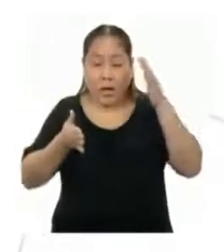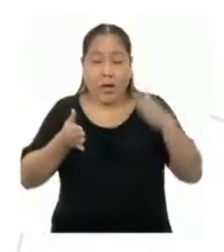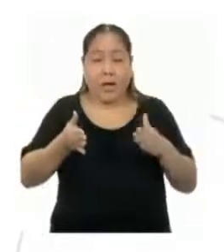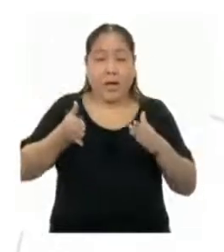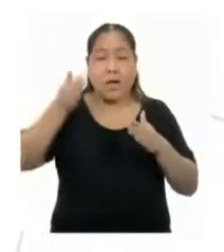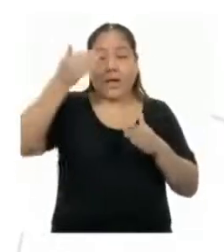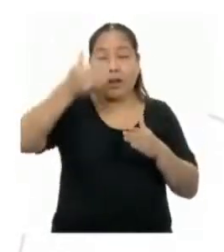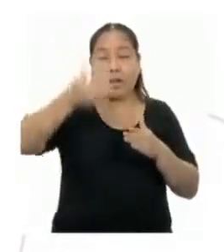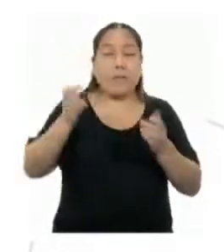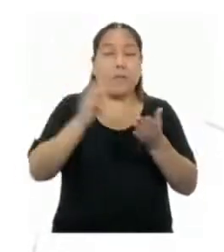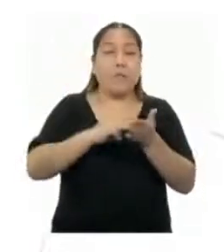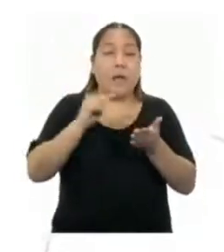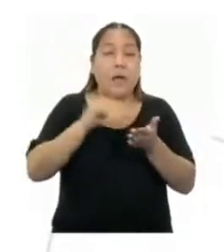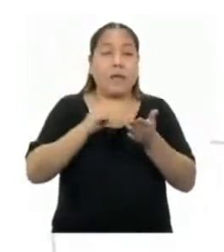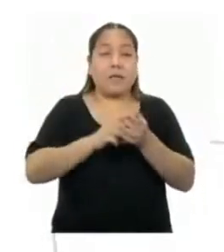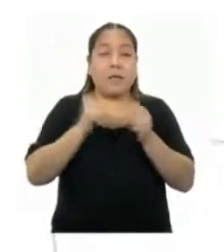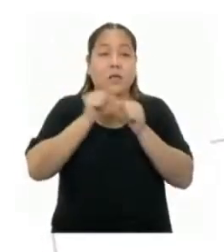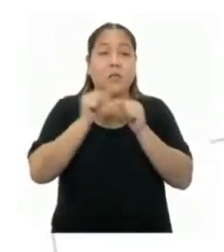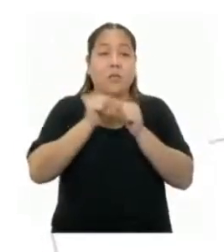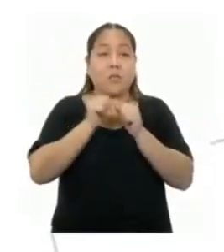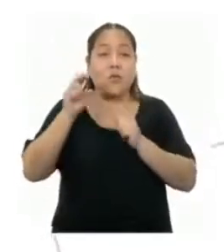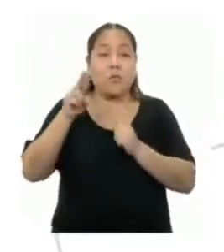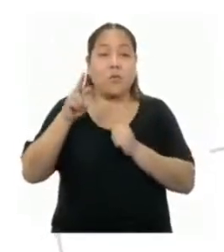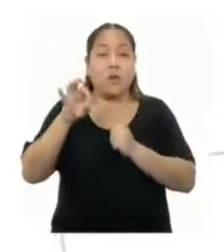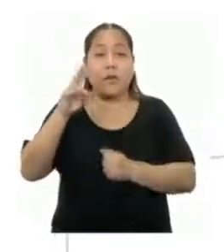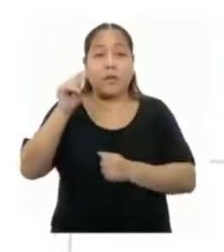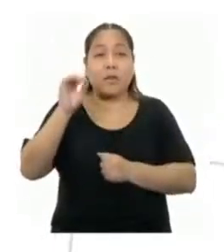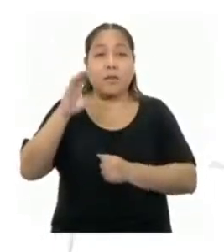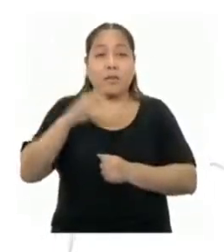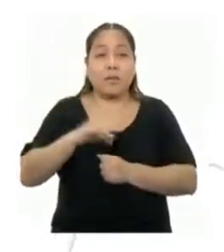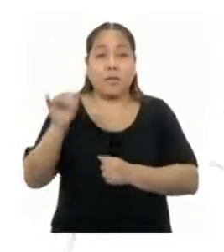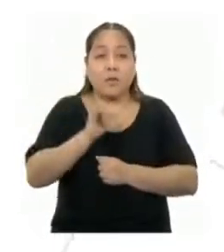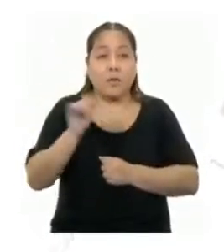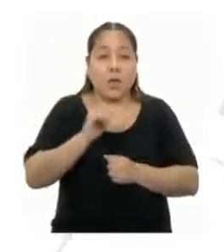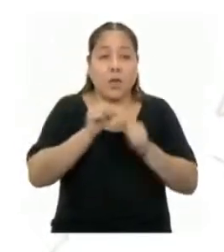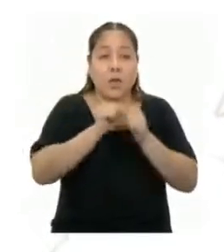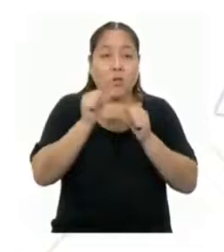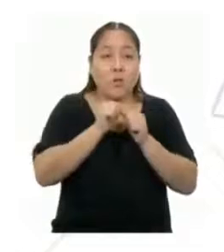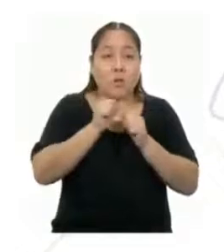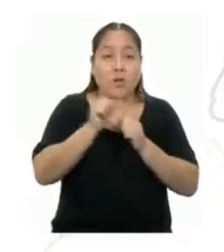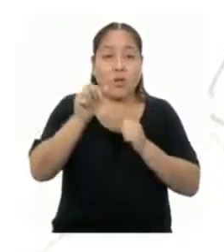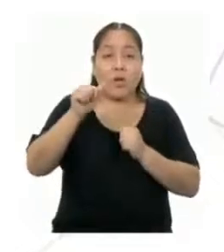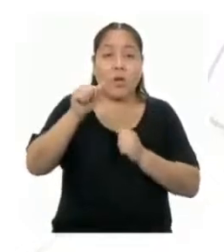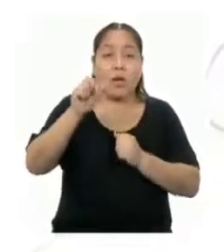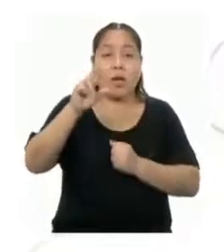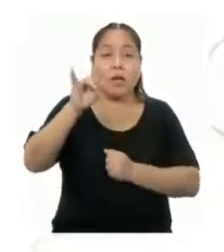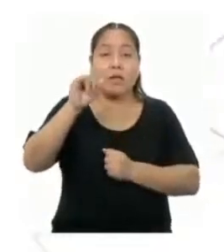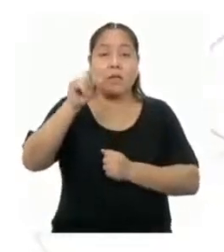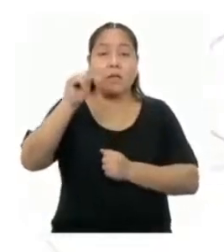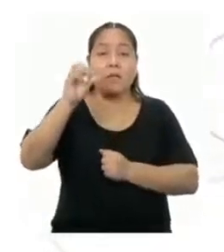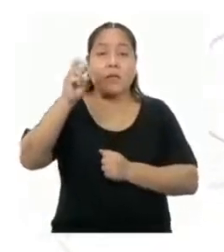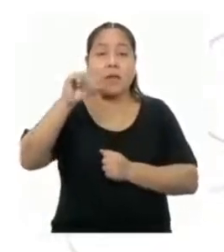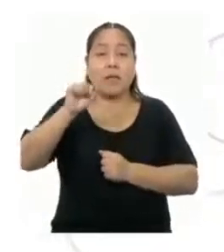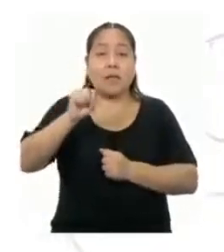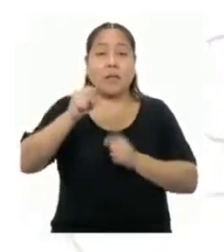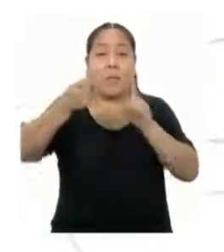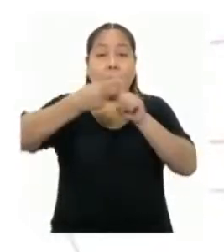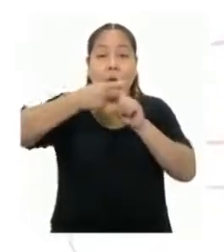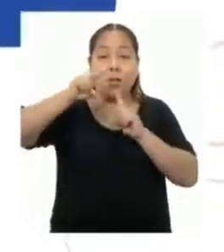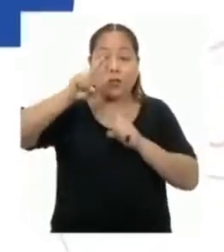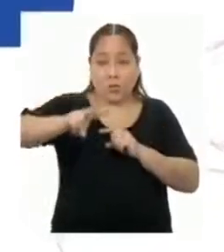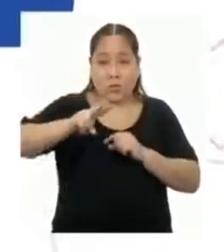de vértices es igual al número de aristas más 2. Y se representa